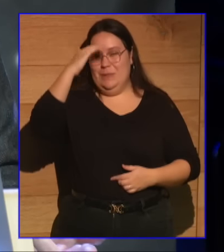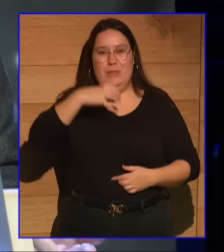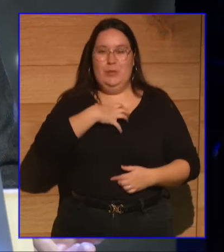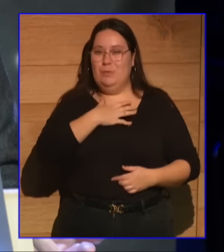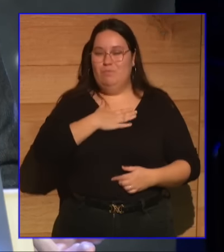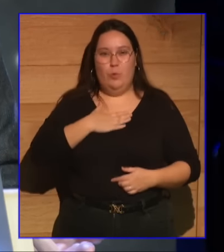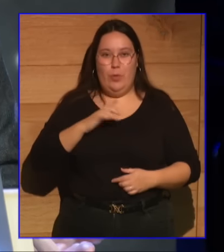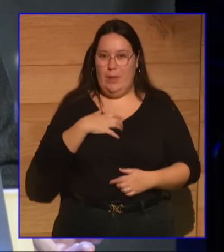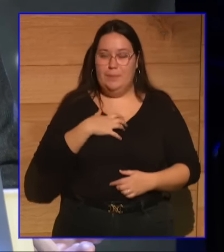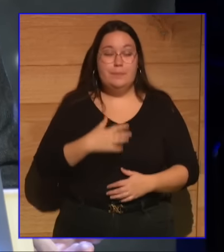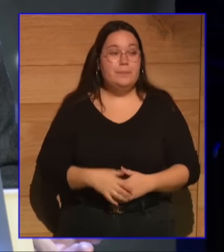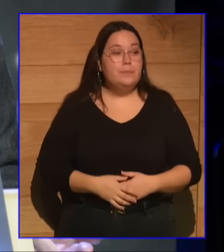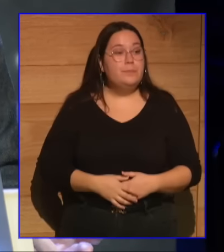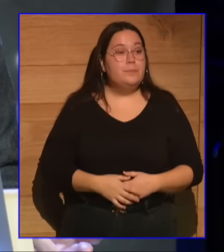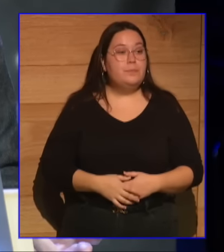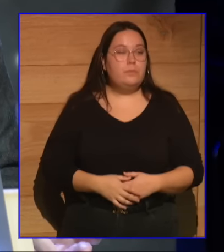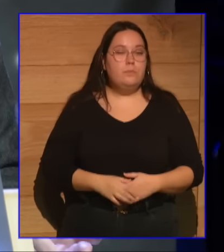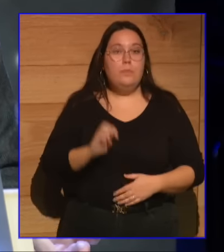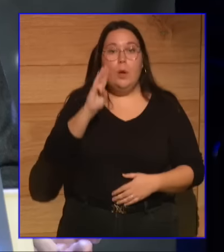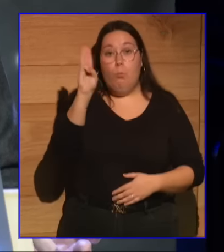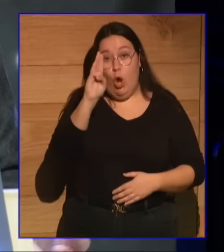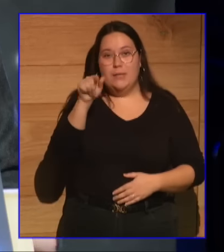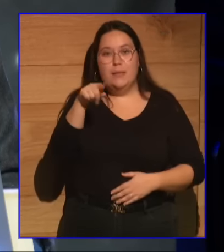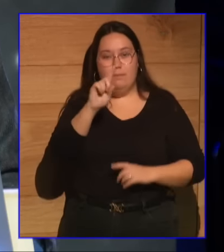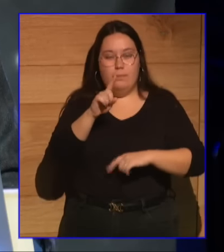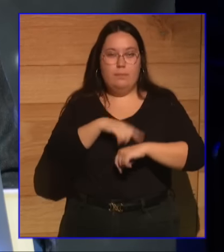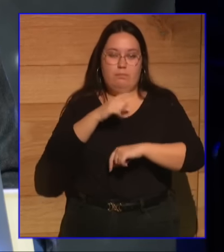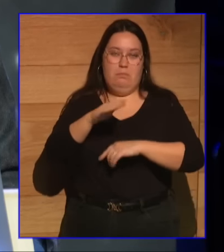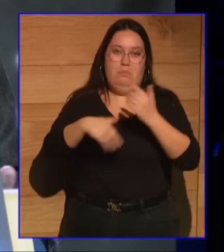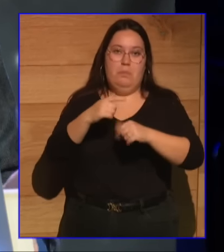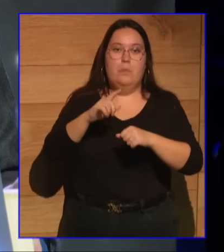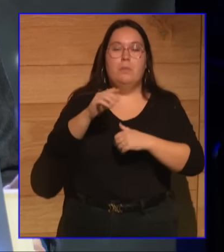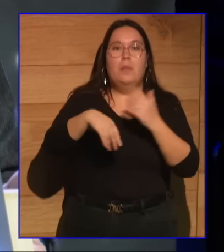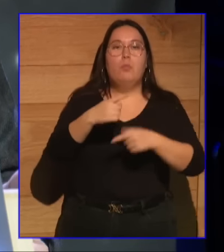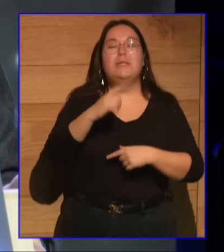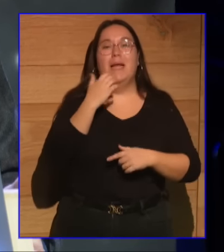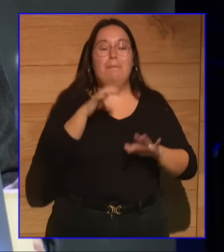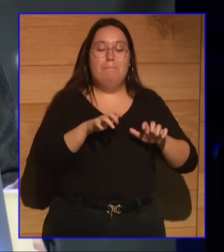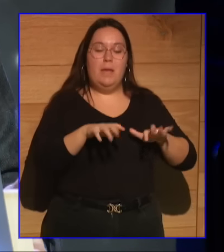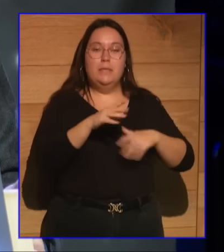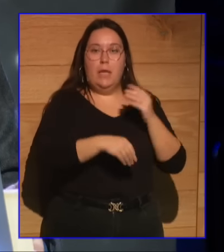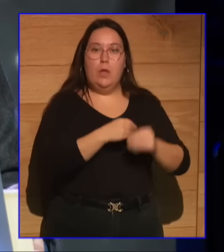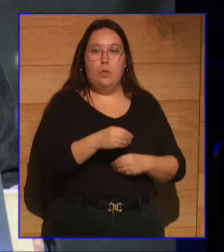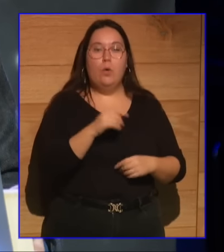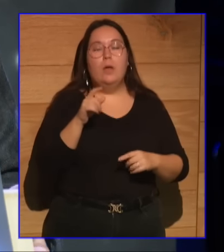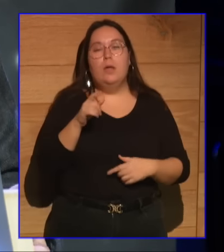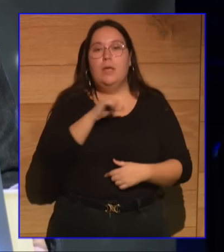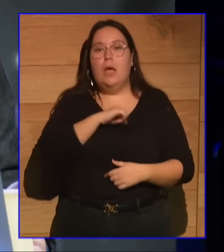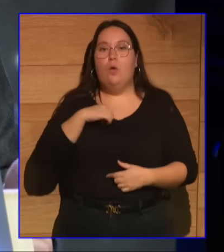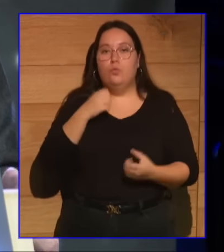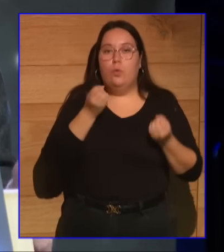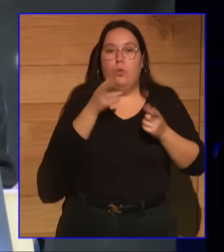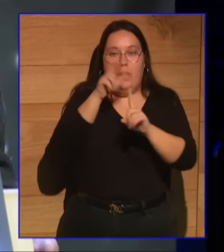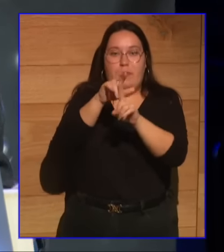cuando Polanski, años después, aunque en Varsovia, hace El pianista y la llena de referencias